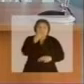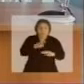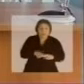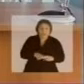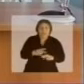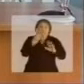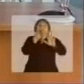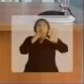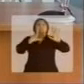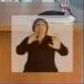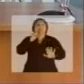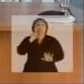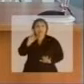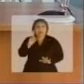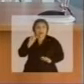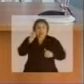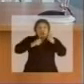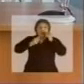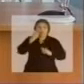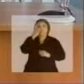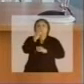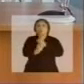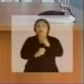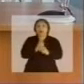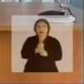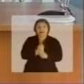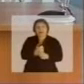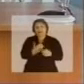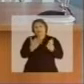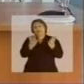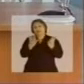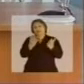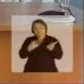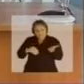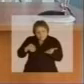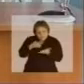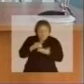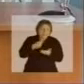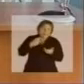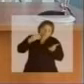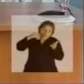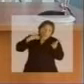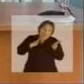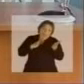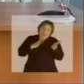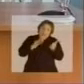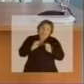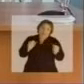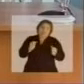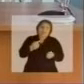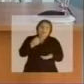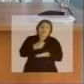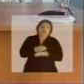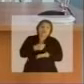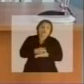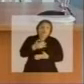Por año No voy a hablar De los costos De